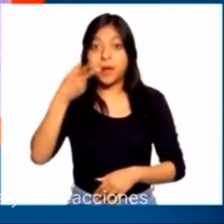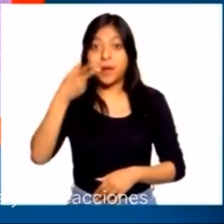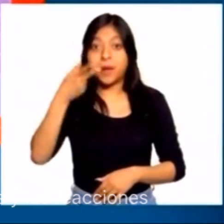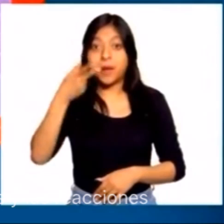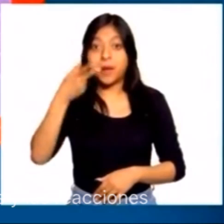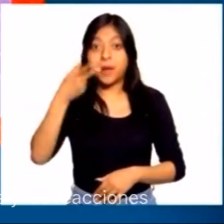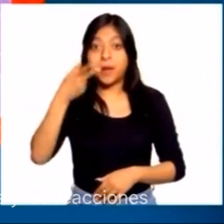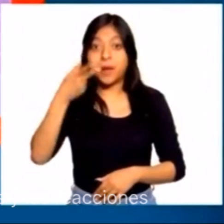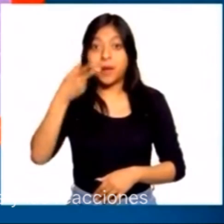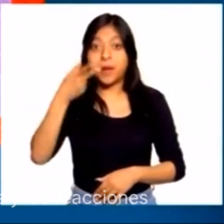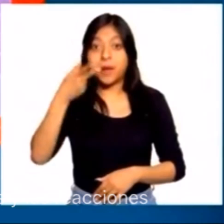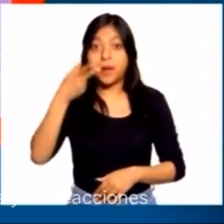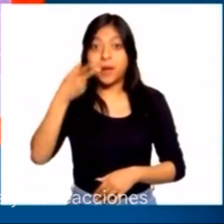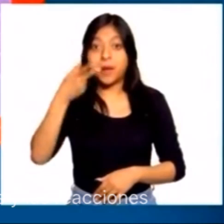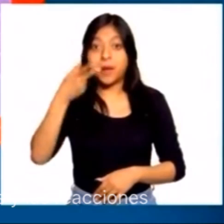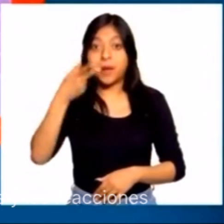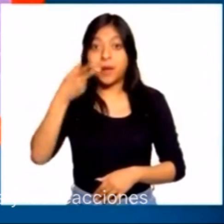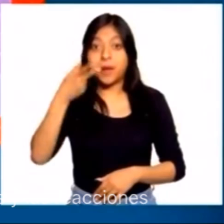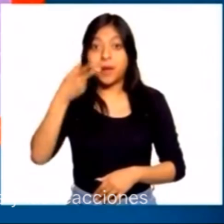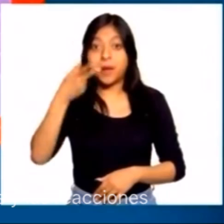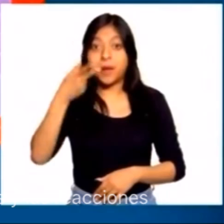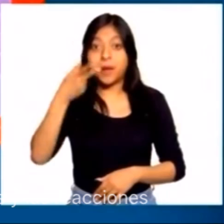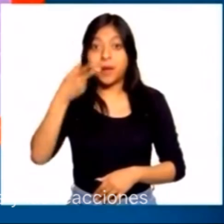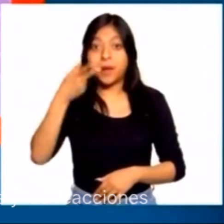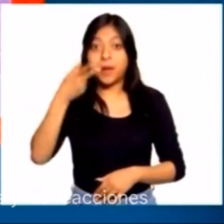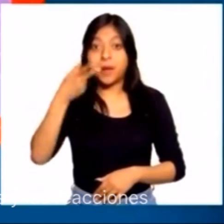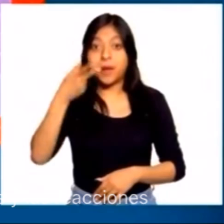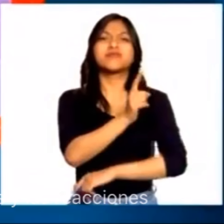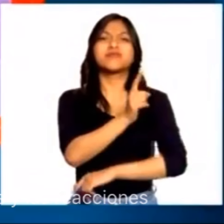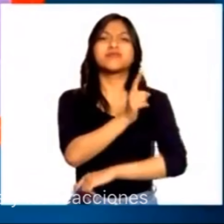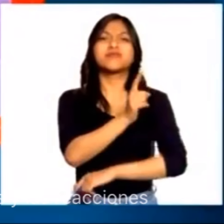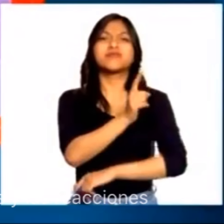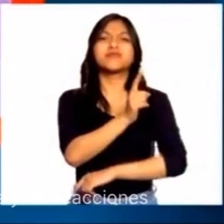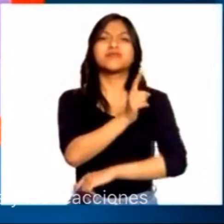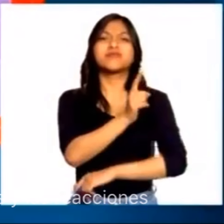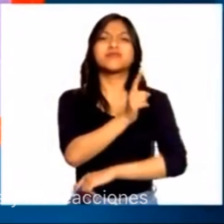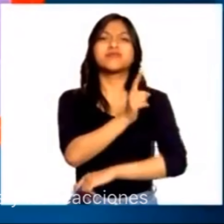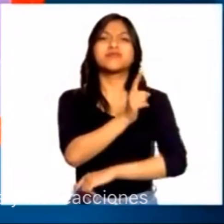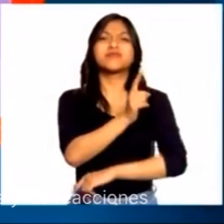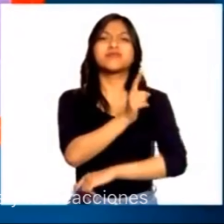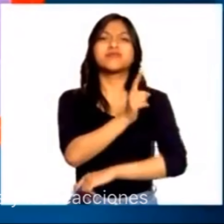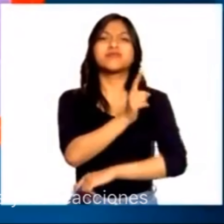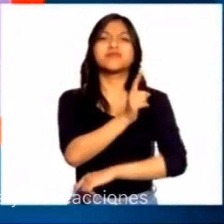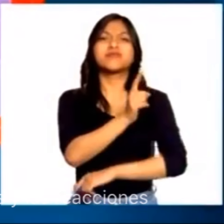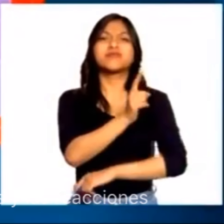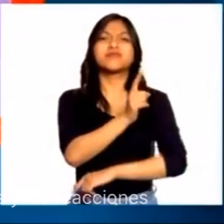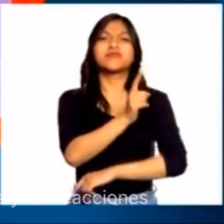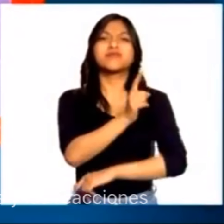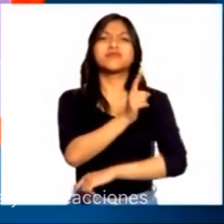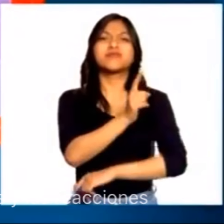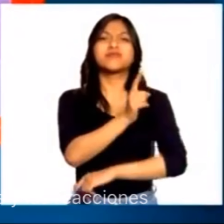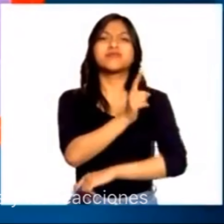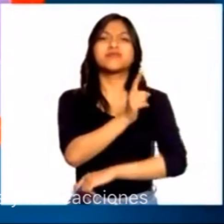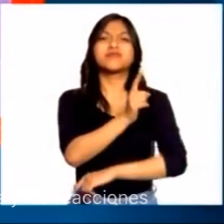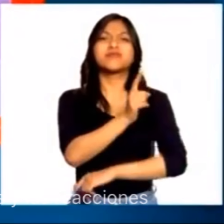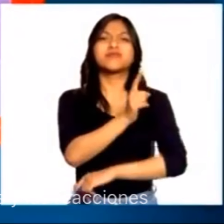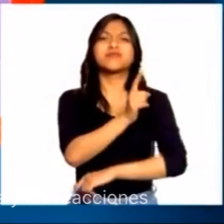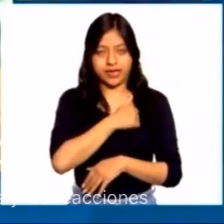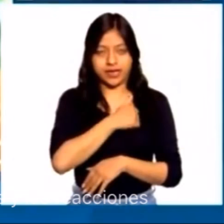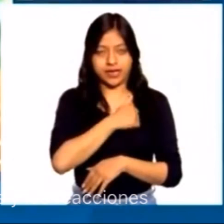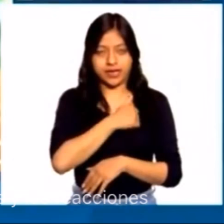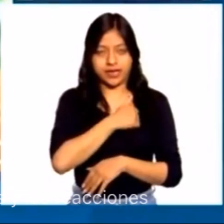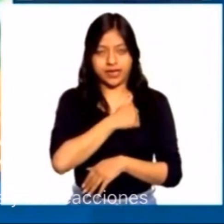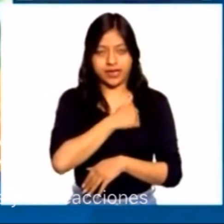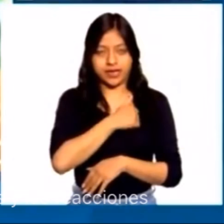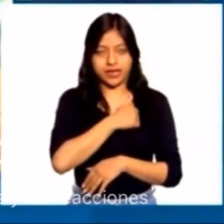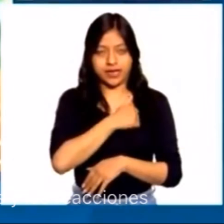rapidez se calcula de la siguiente manera Se divide la distancia recorrida entre el tiempo total del recorrido Para comparar la rapidez de cada uno